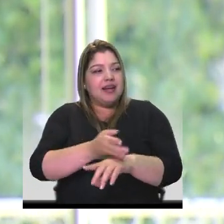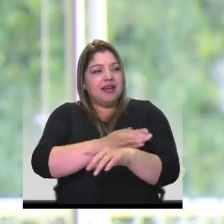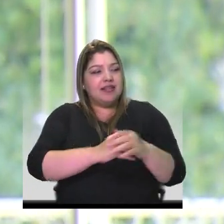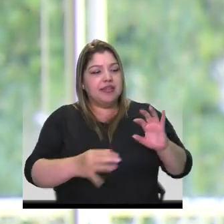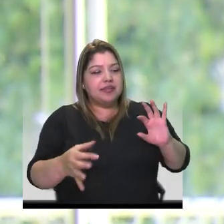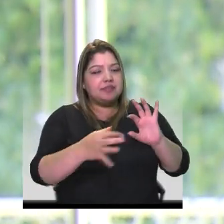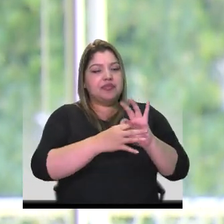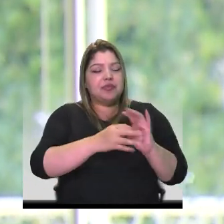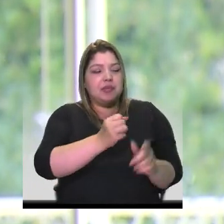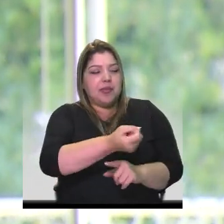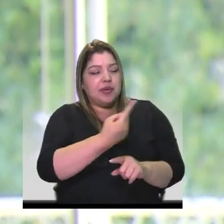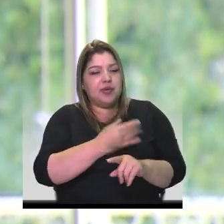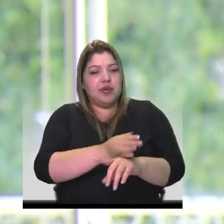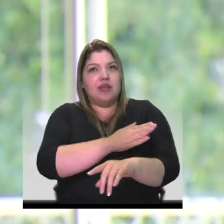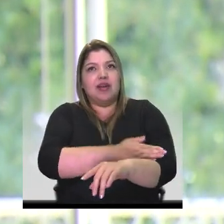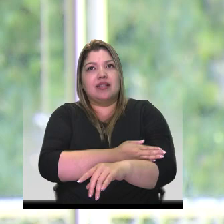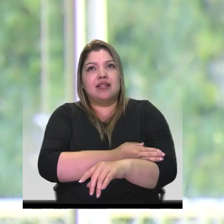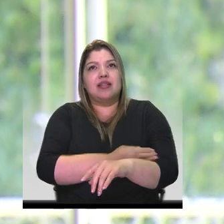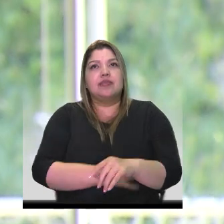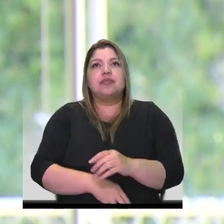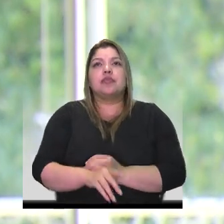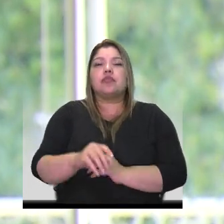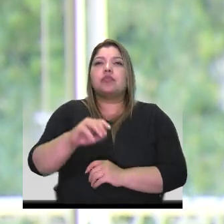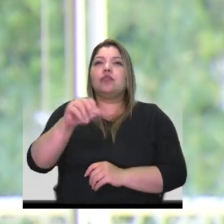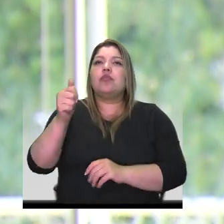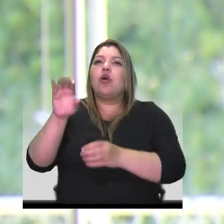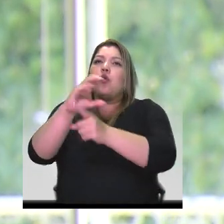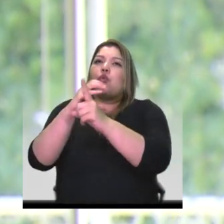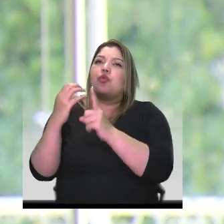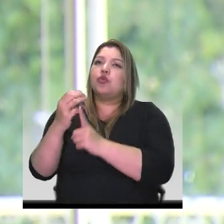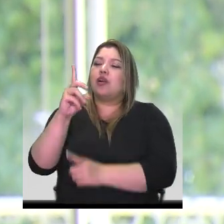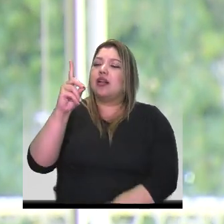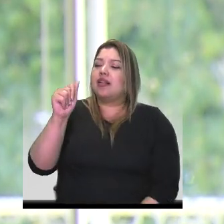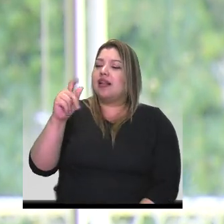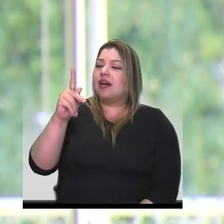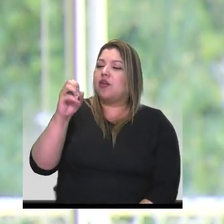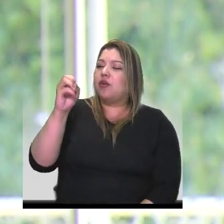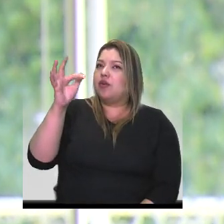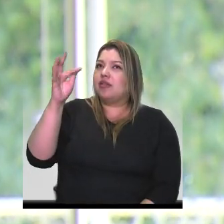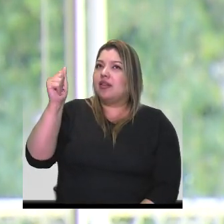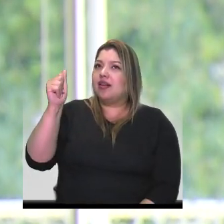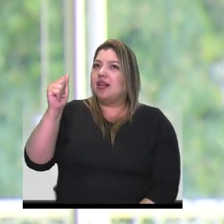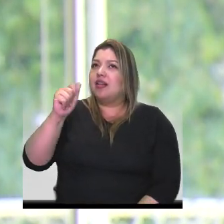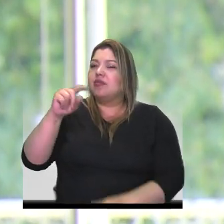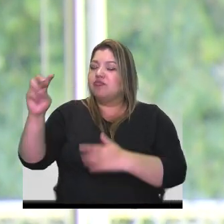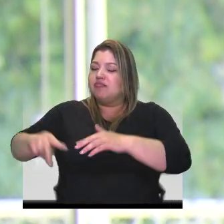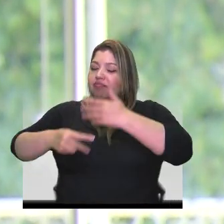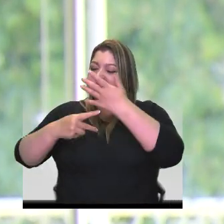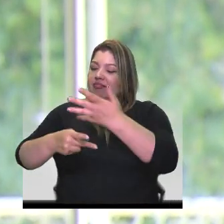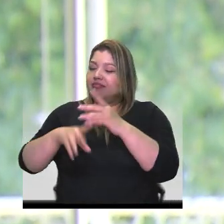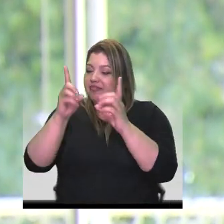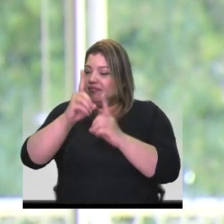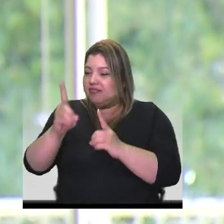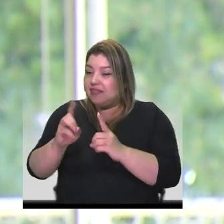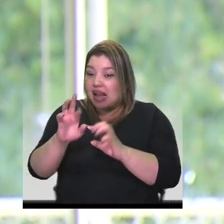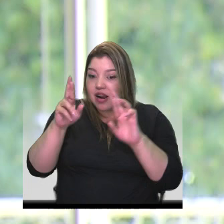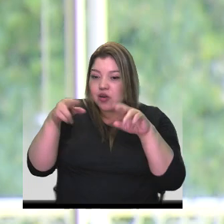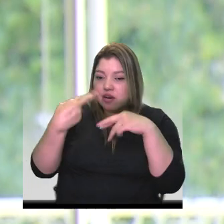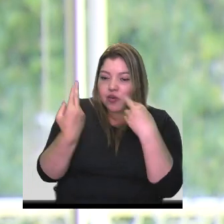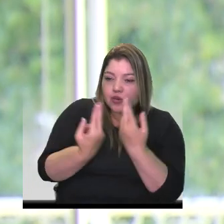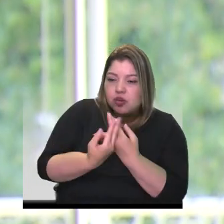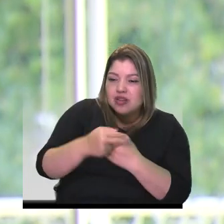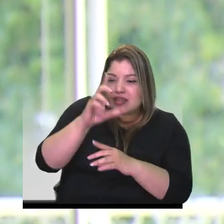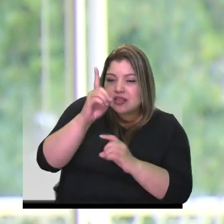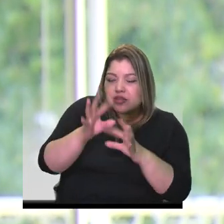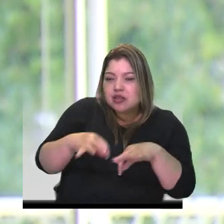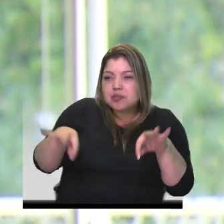culturas, la cultura Dakota tiene el mito de las siete generaciones, donde toman decisiones importantes, se reúnen a conversar, a pensar